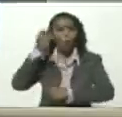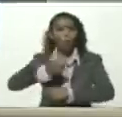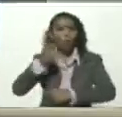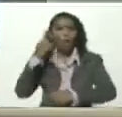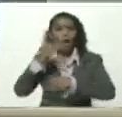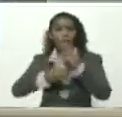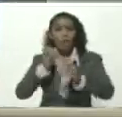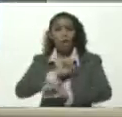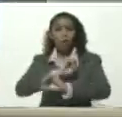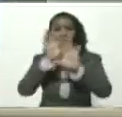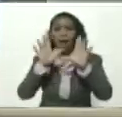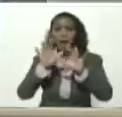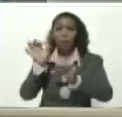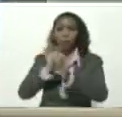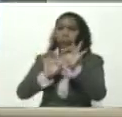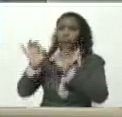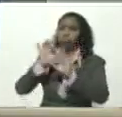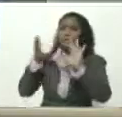que